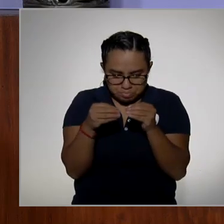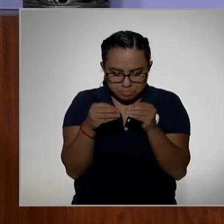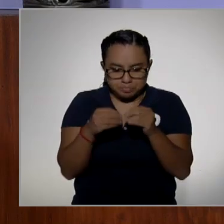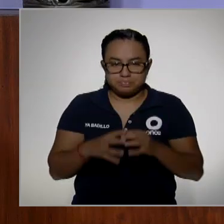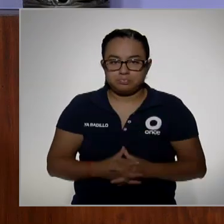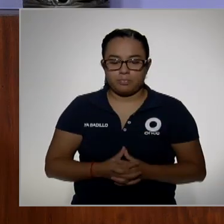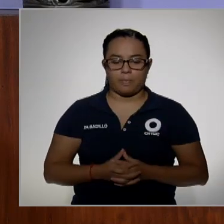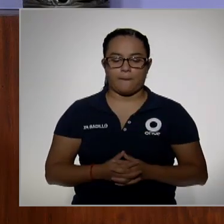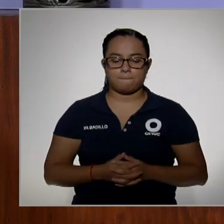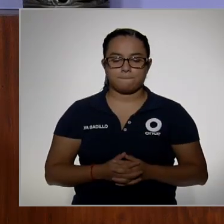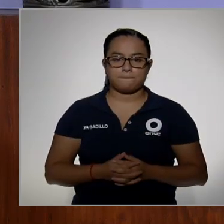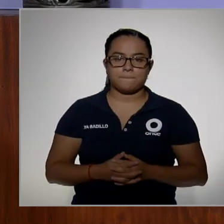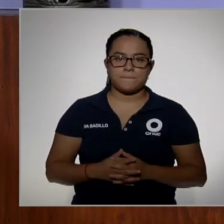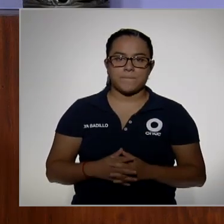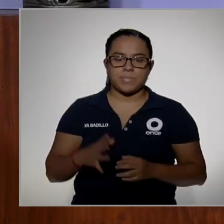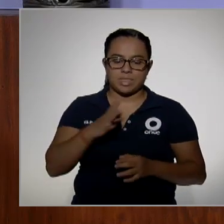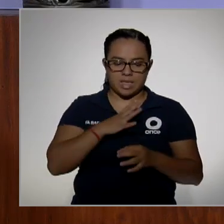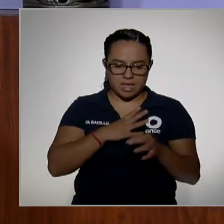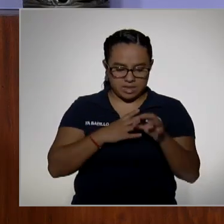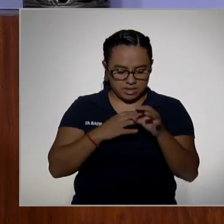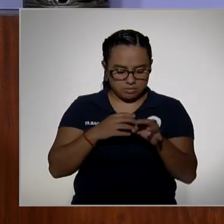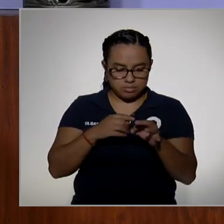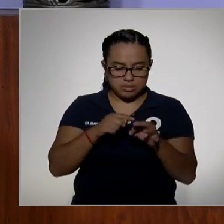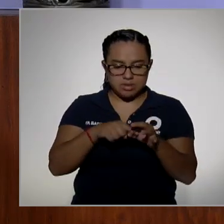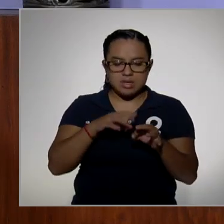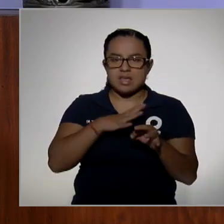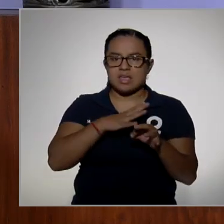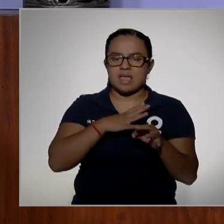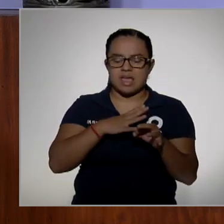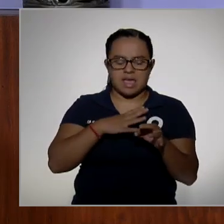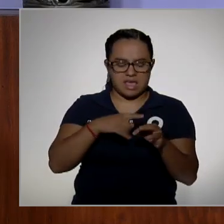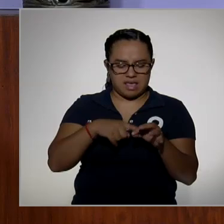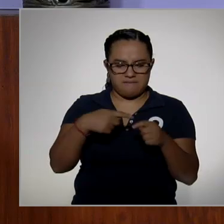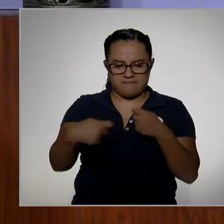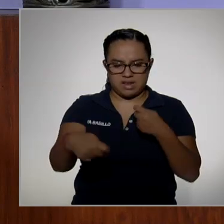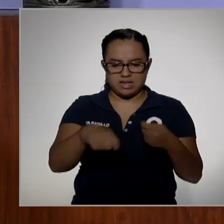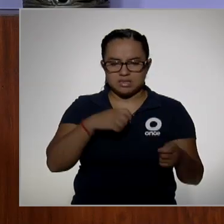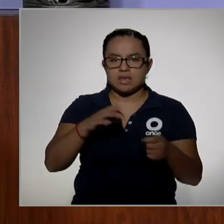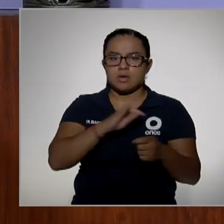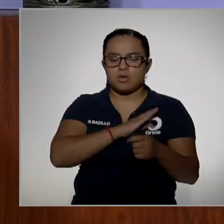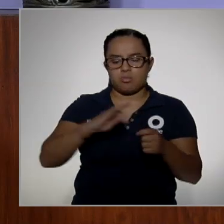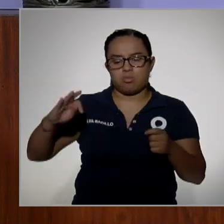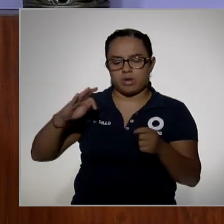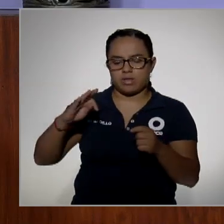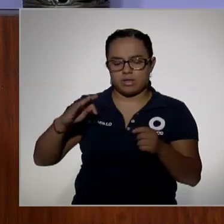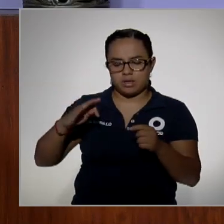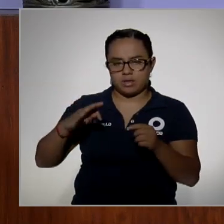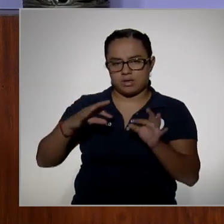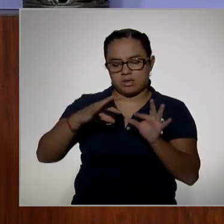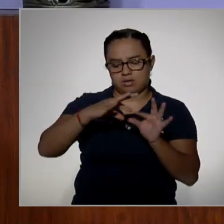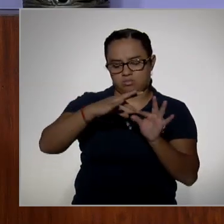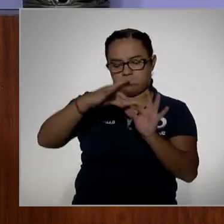un pequeño botoncito y estos son bastante flexibles y entonces se les permite pasar de manera muy fácil por pequeños capilares